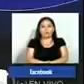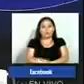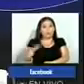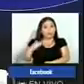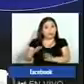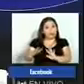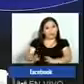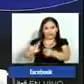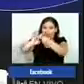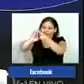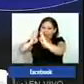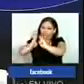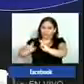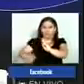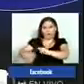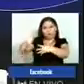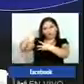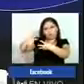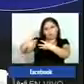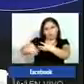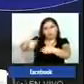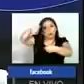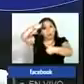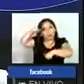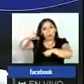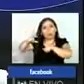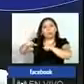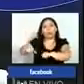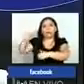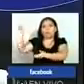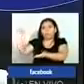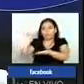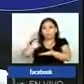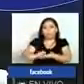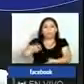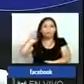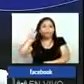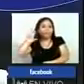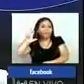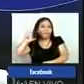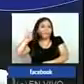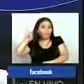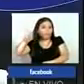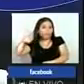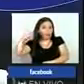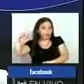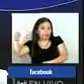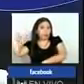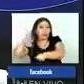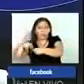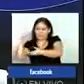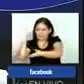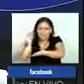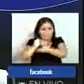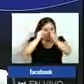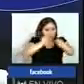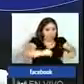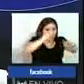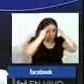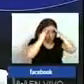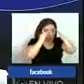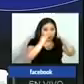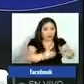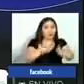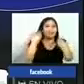Reforma, los diputados ratificaron préstamos por 320 millones de dólares para atender la emergencia del COVID-19 y como era